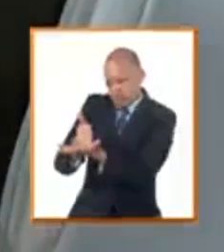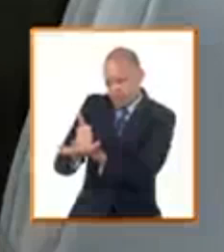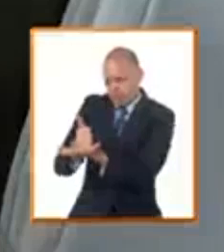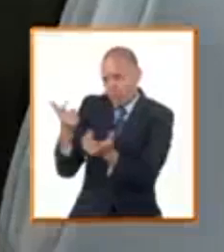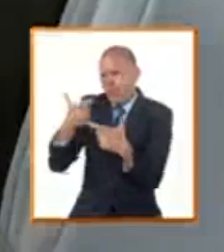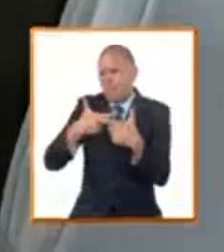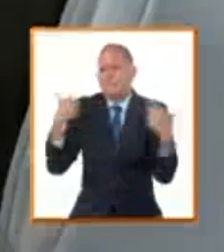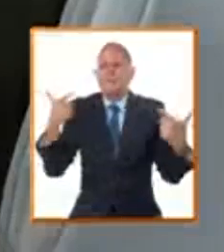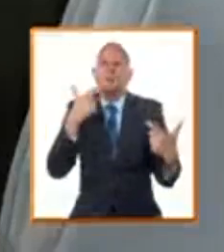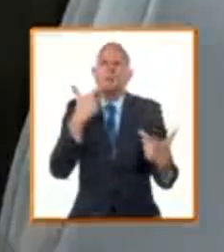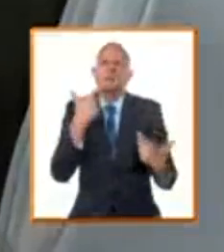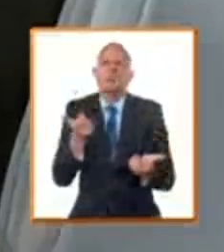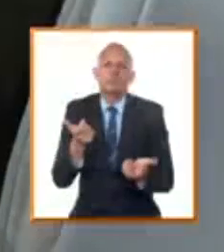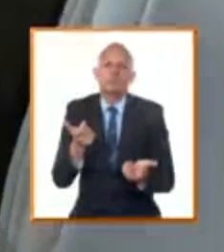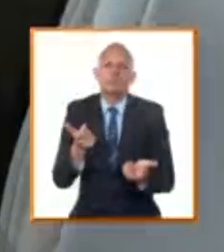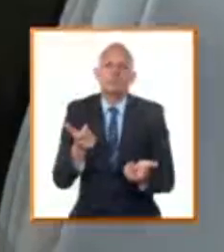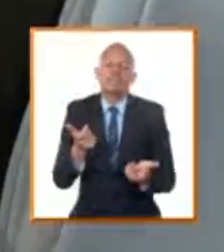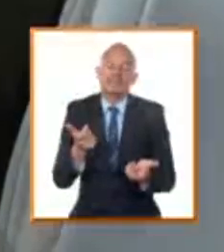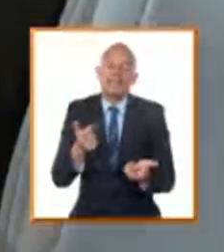empieza